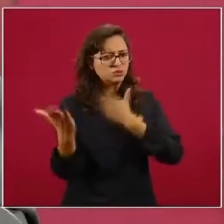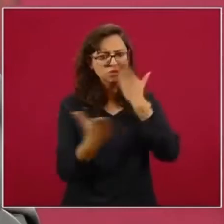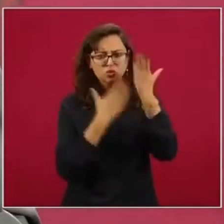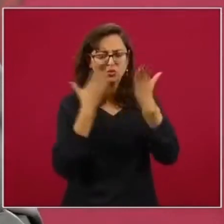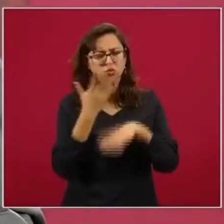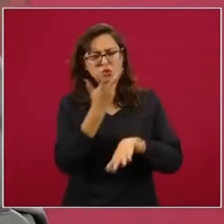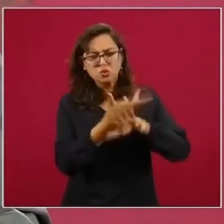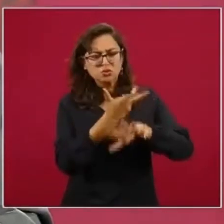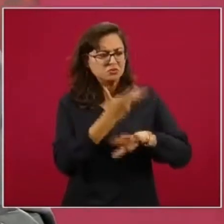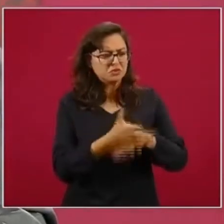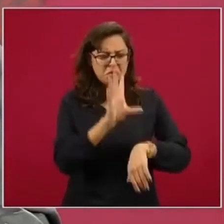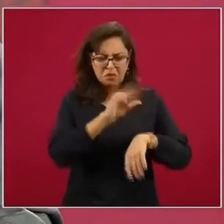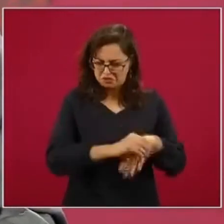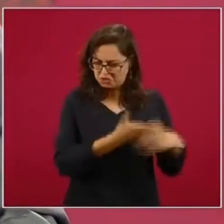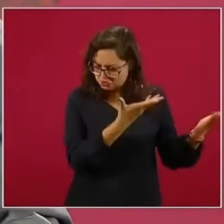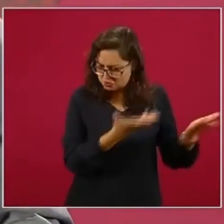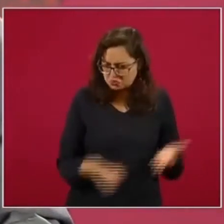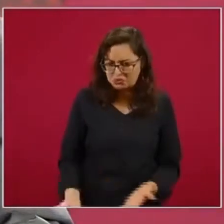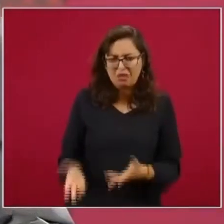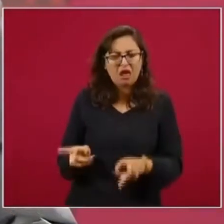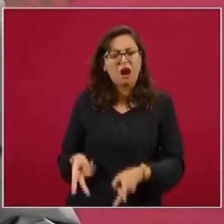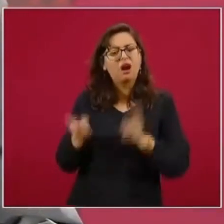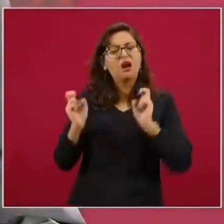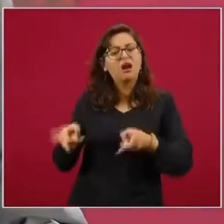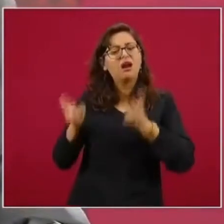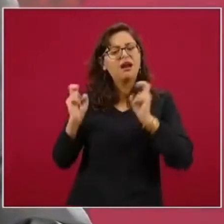ya tenían licencia para robar,